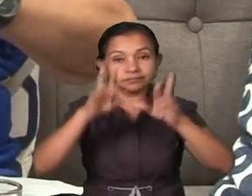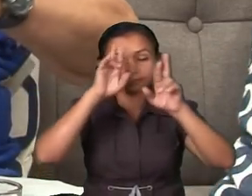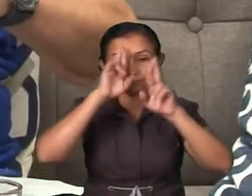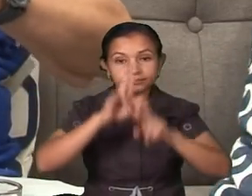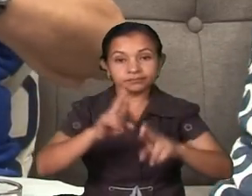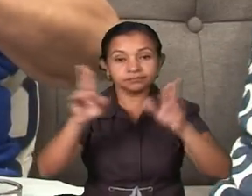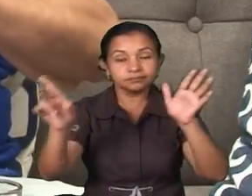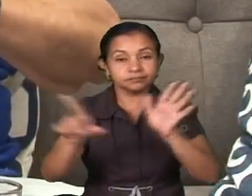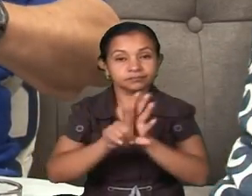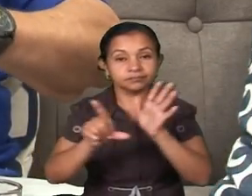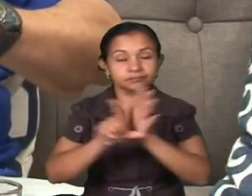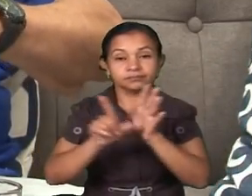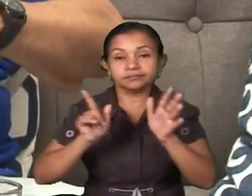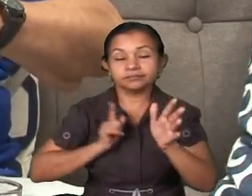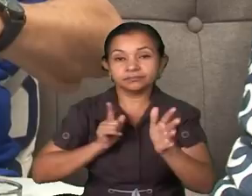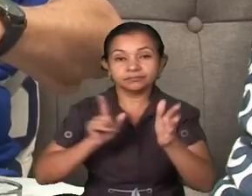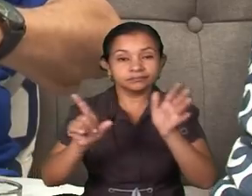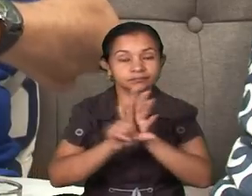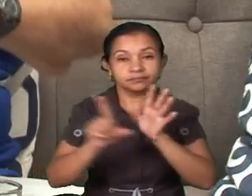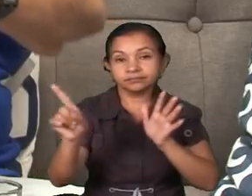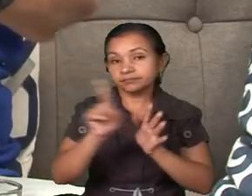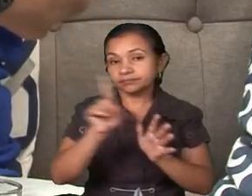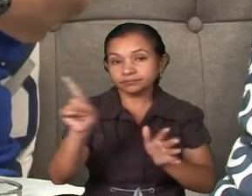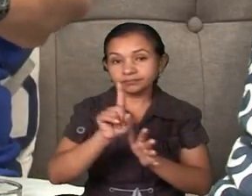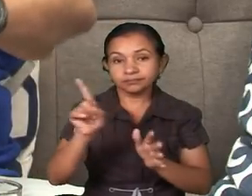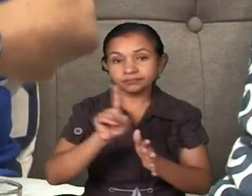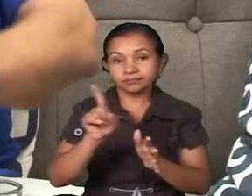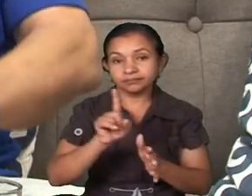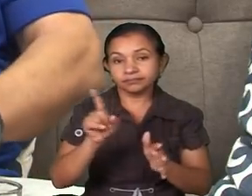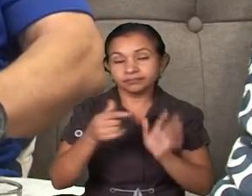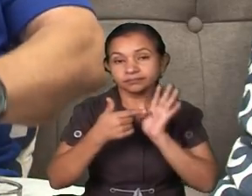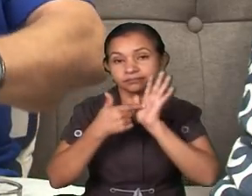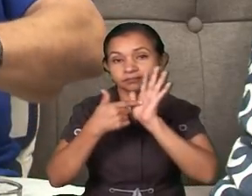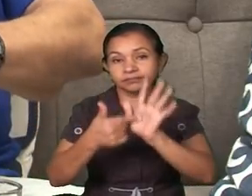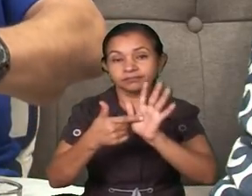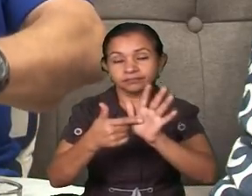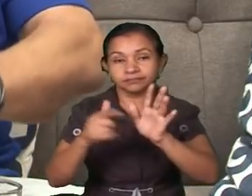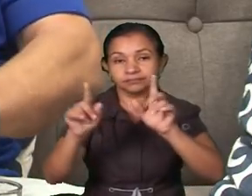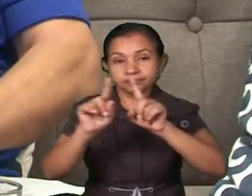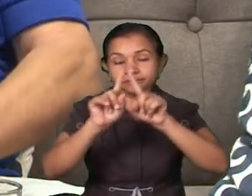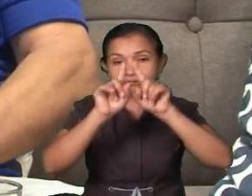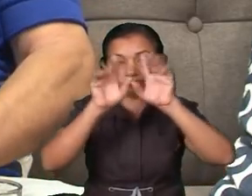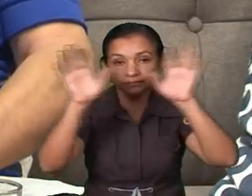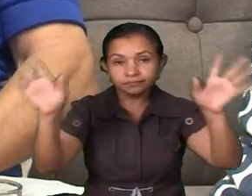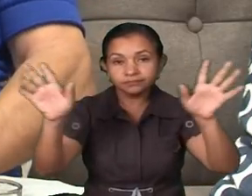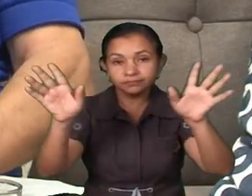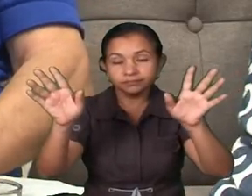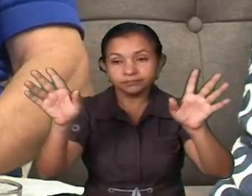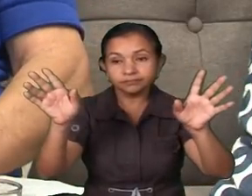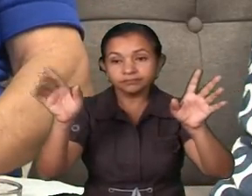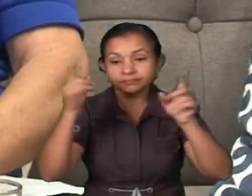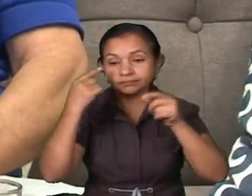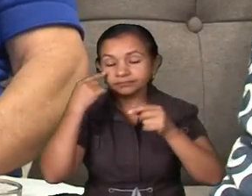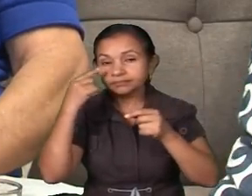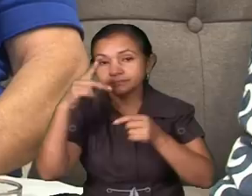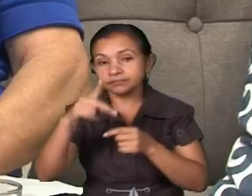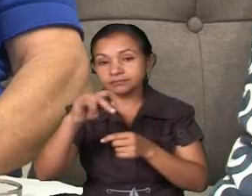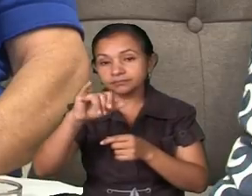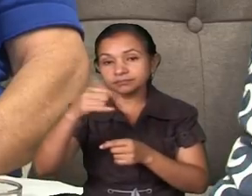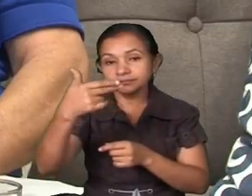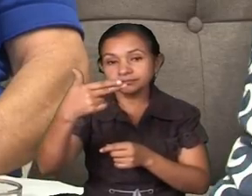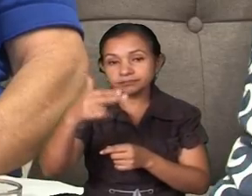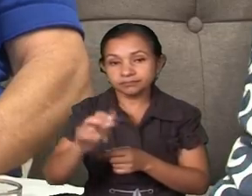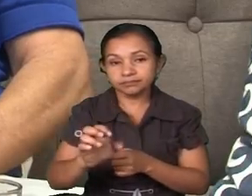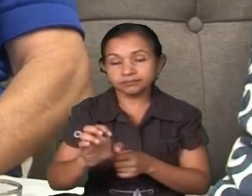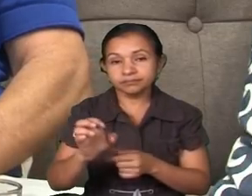las leyes, se cumplen las leyes. No, no, no. Ahí está un ejemplo clarísimo, como el ojo del piche. Y además